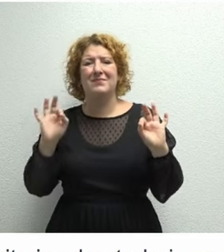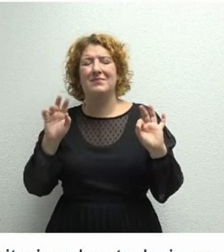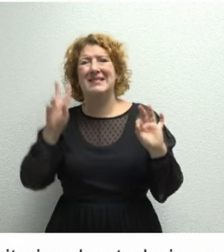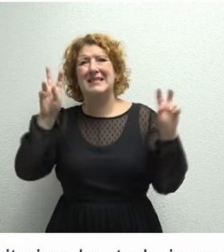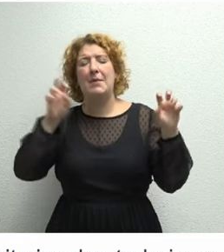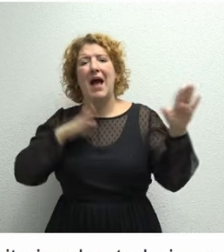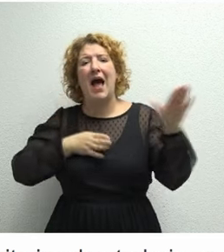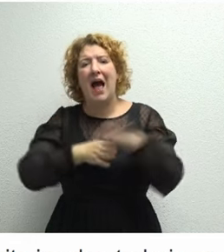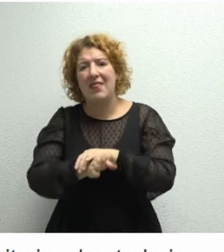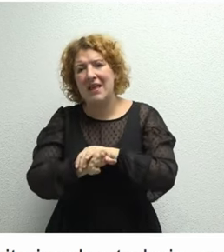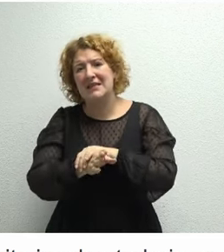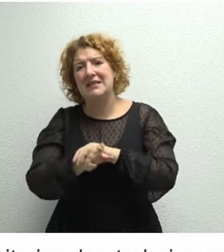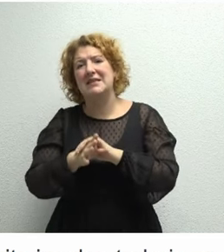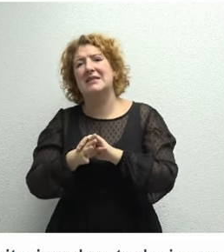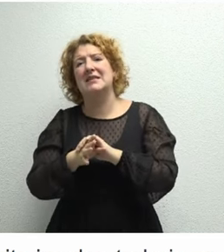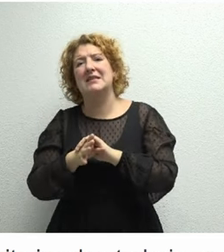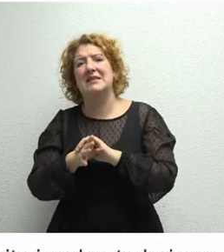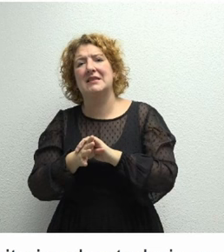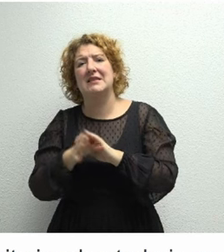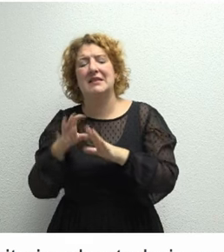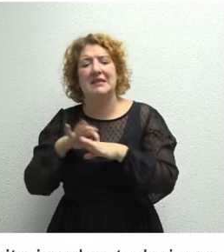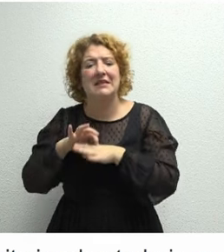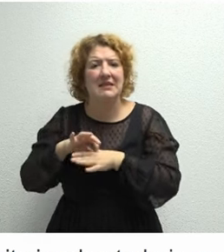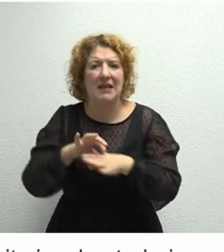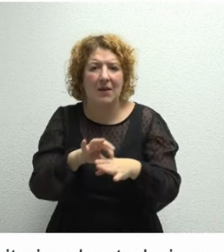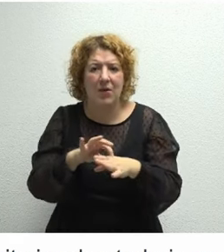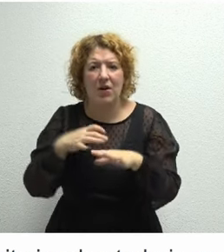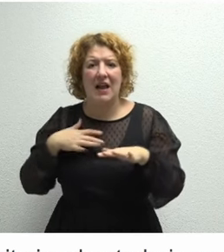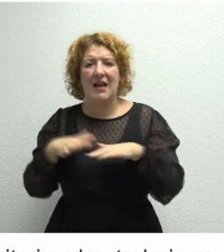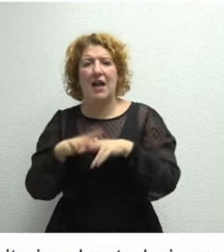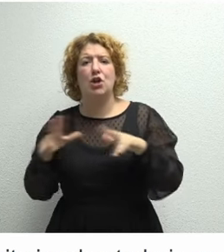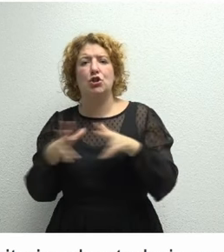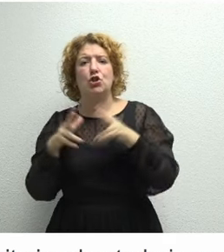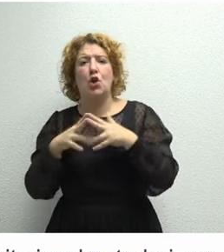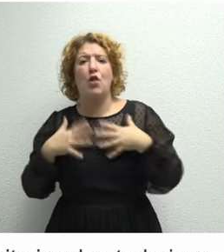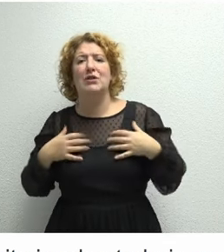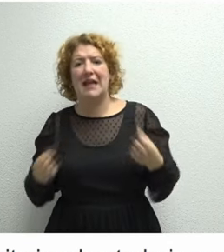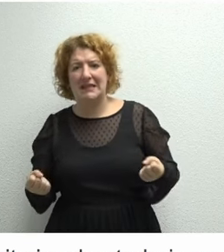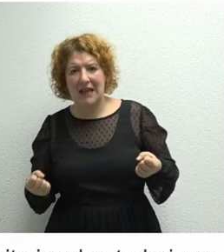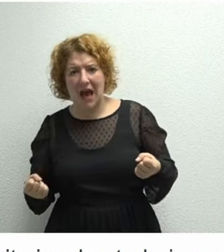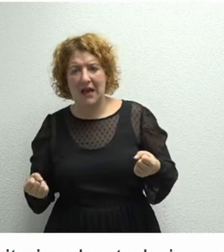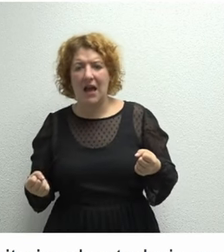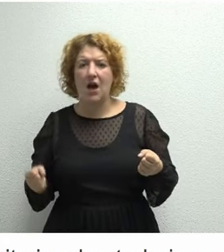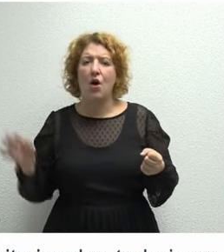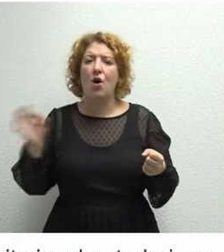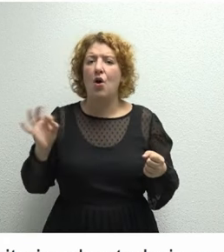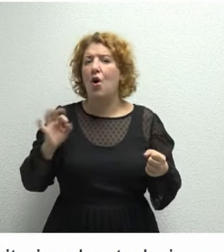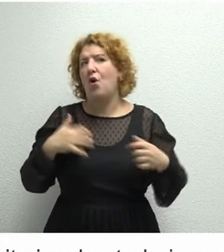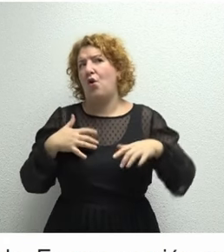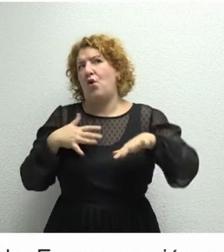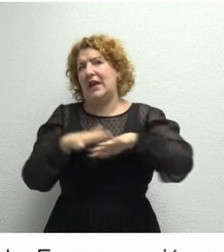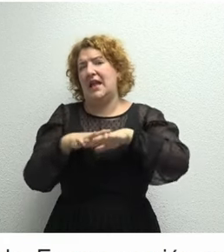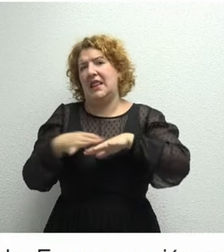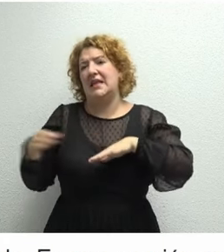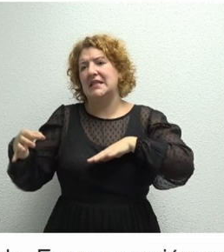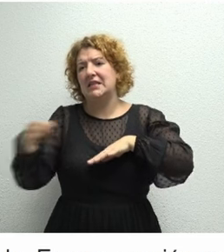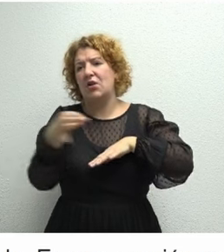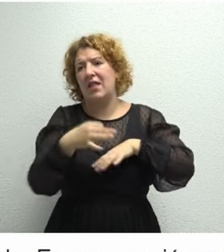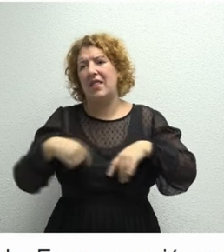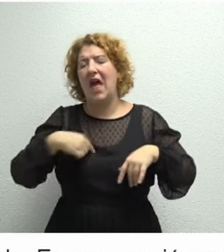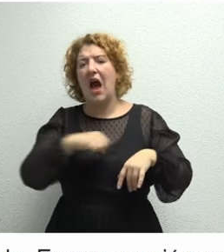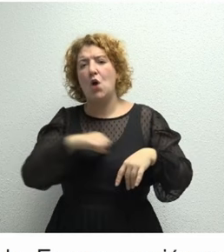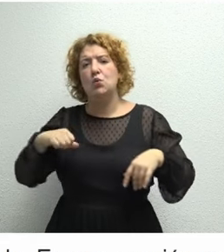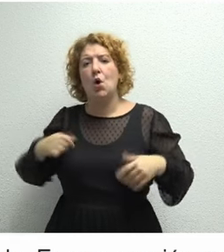de y del seguimiento de la Plaza de la red sociosanitaria o también podemos llamarla red insular de de promoción de la